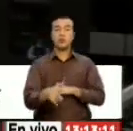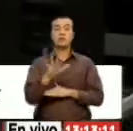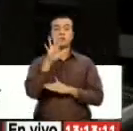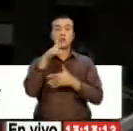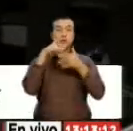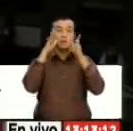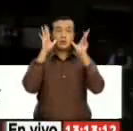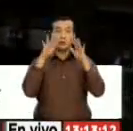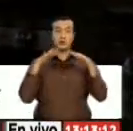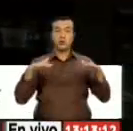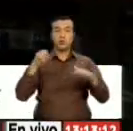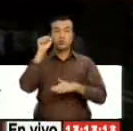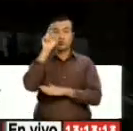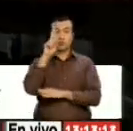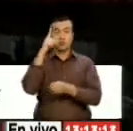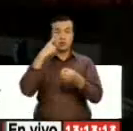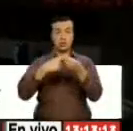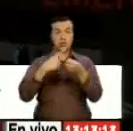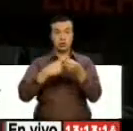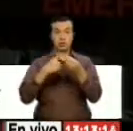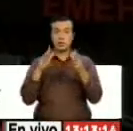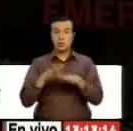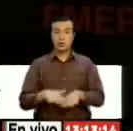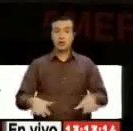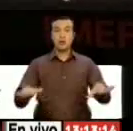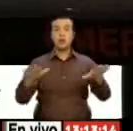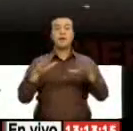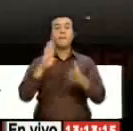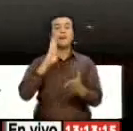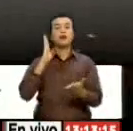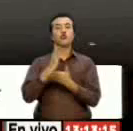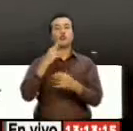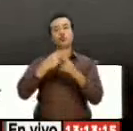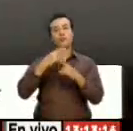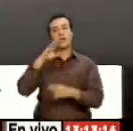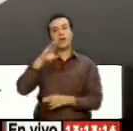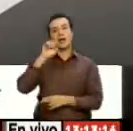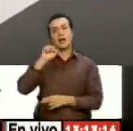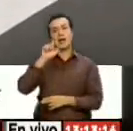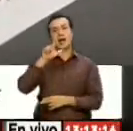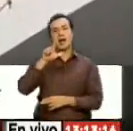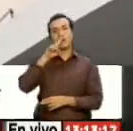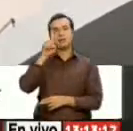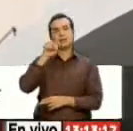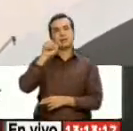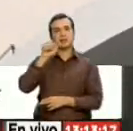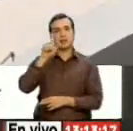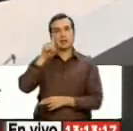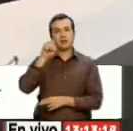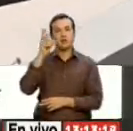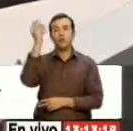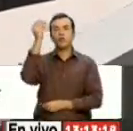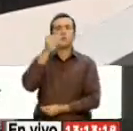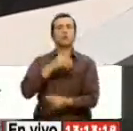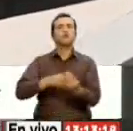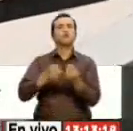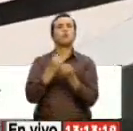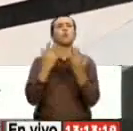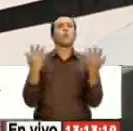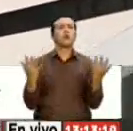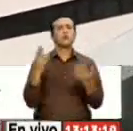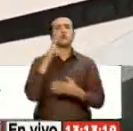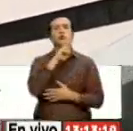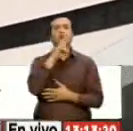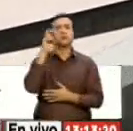diciembre aquí en el sur de Quito, precisamente en el sector del calzado. Debemos contarles que requirió una inversión de